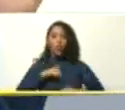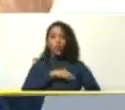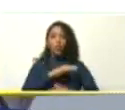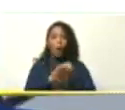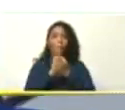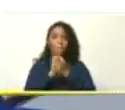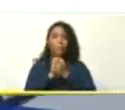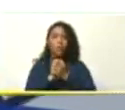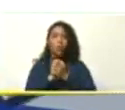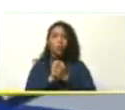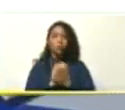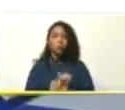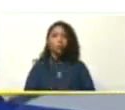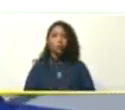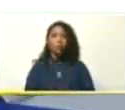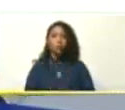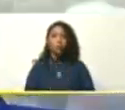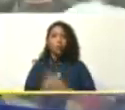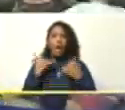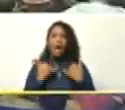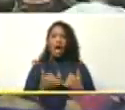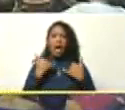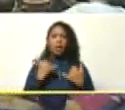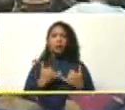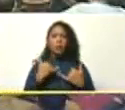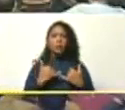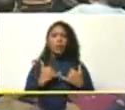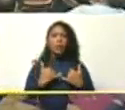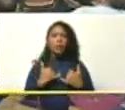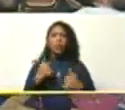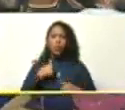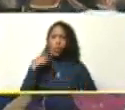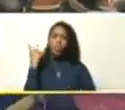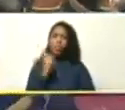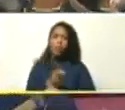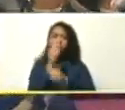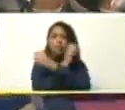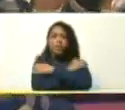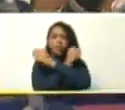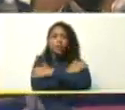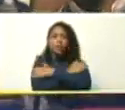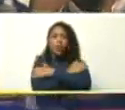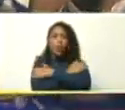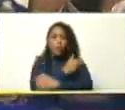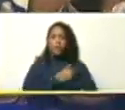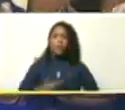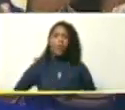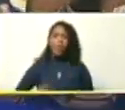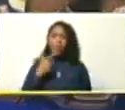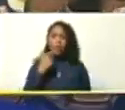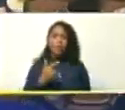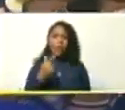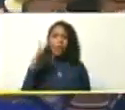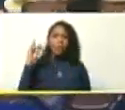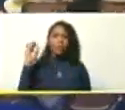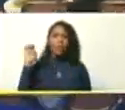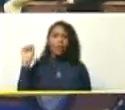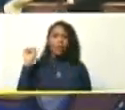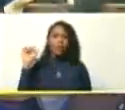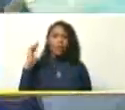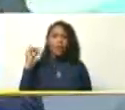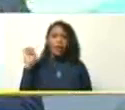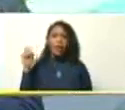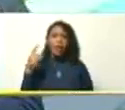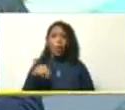colegas, nuestras colegas, que ahora debo felicitar, presidente, a Desiré Santos, a Raima Rondón y al resto